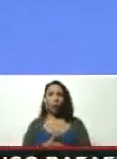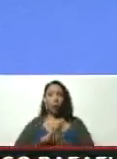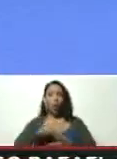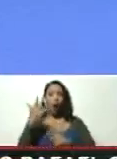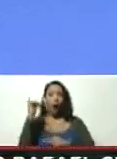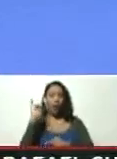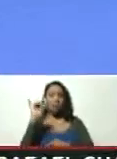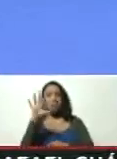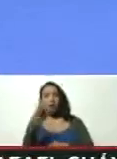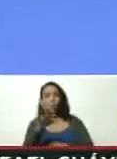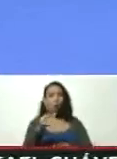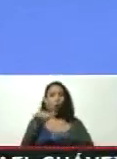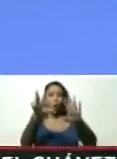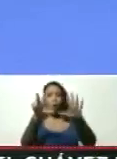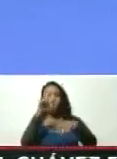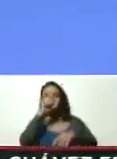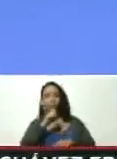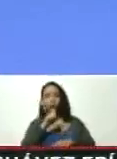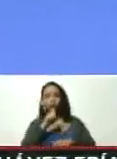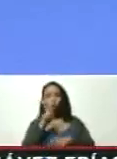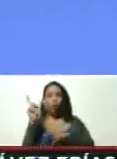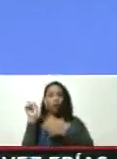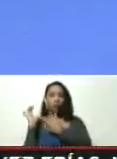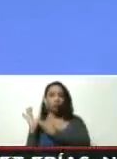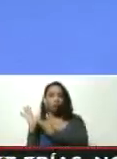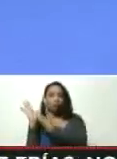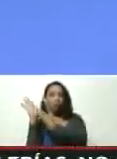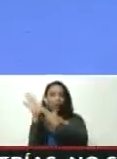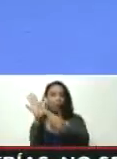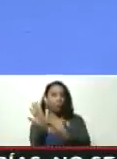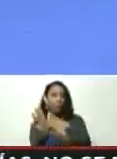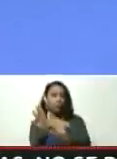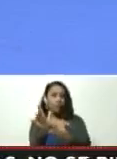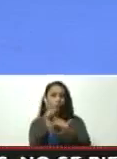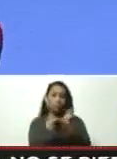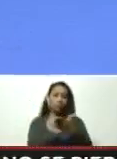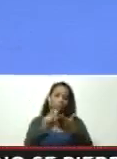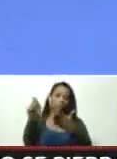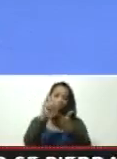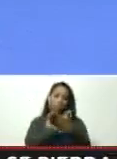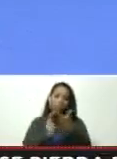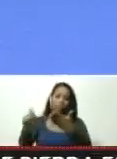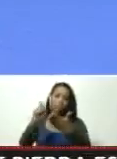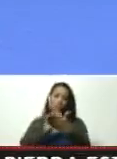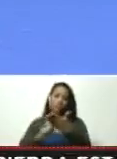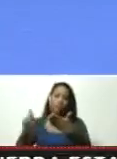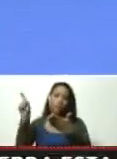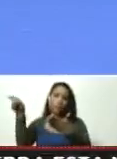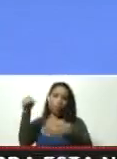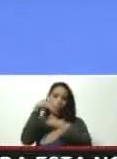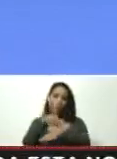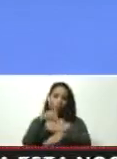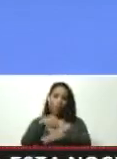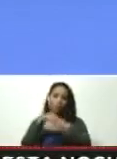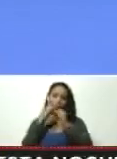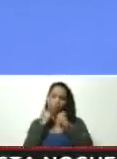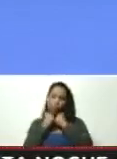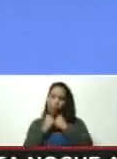de 8 años haciendo referencia a los apuntes de aquellos momentos tan